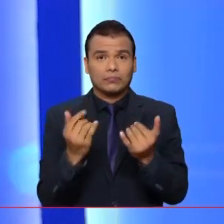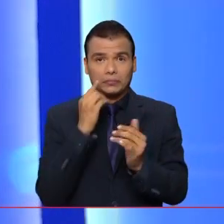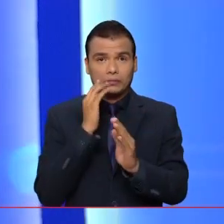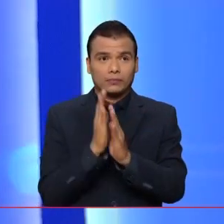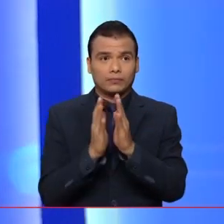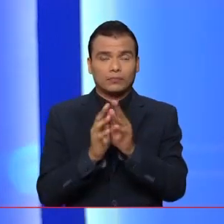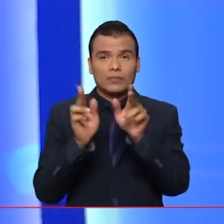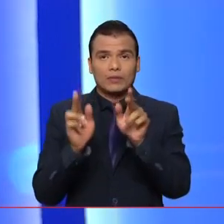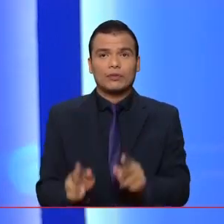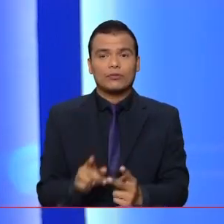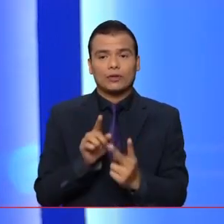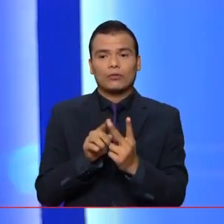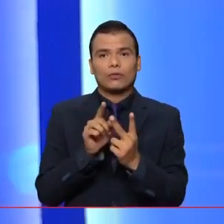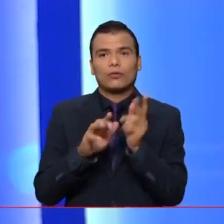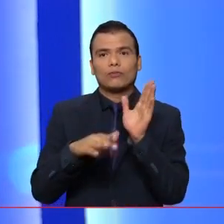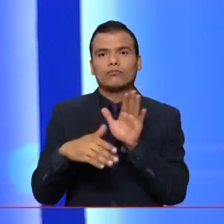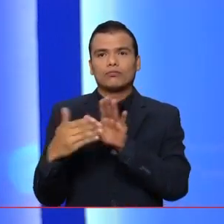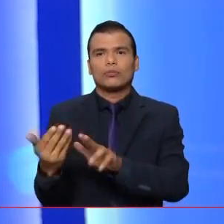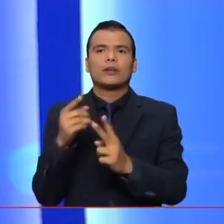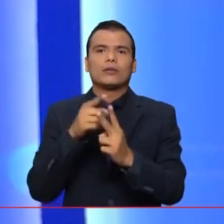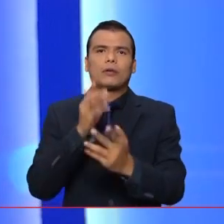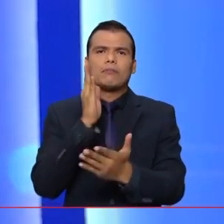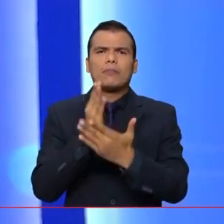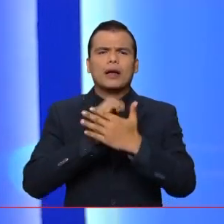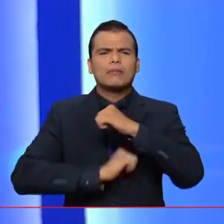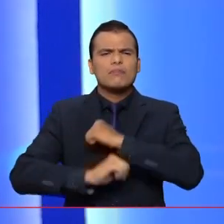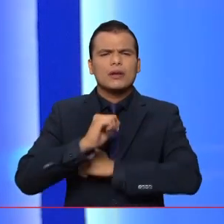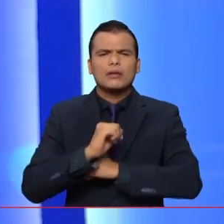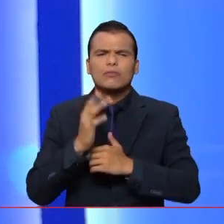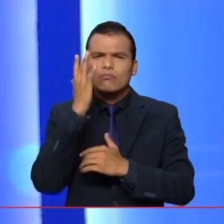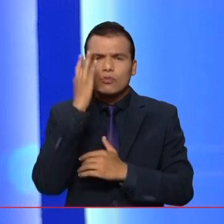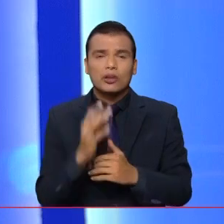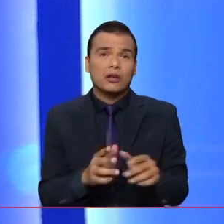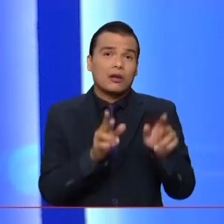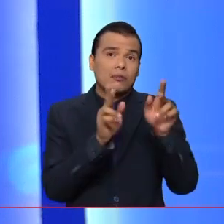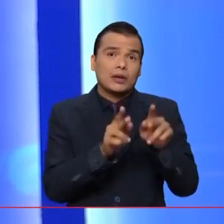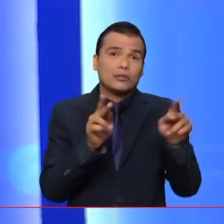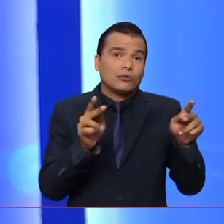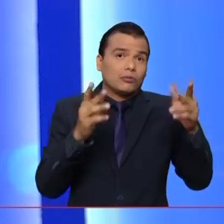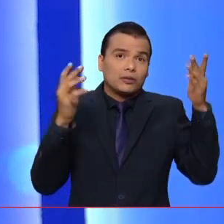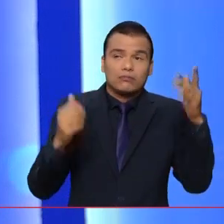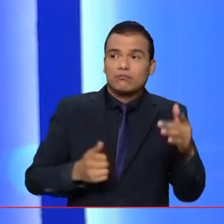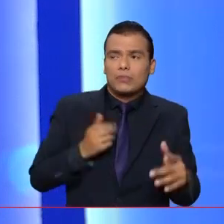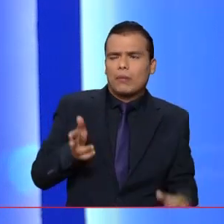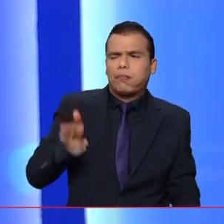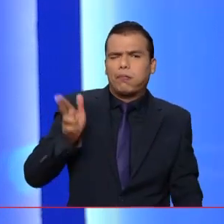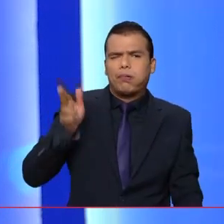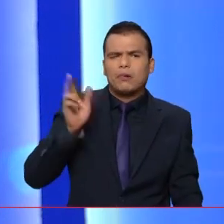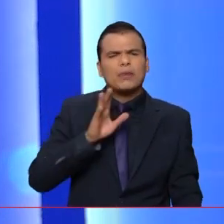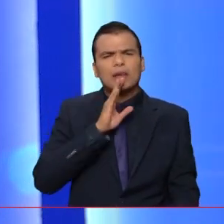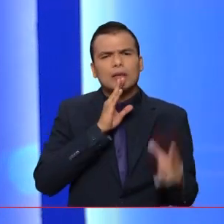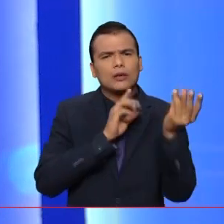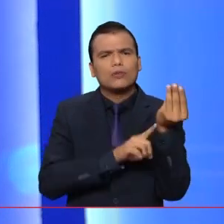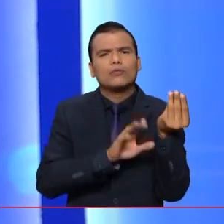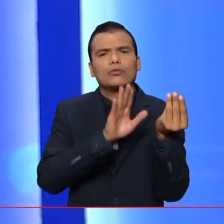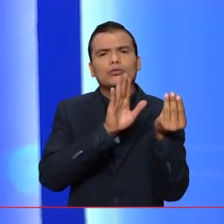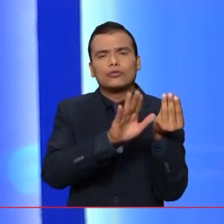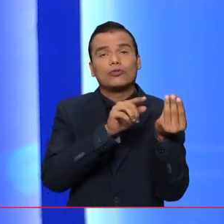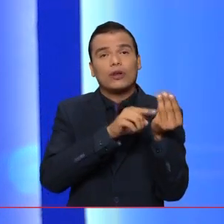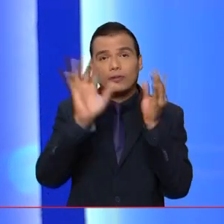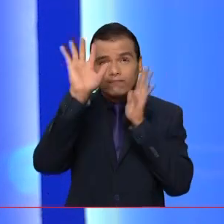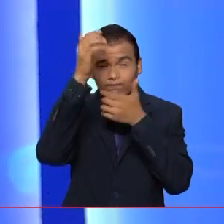Una persona perdió la vida y otra resultó herida luego de un ataque a disparos realizado por integrantes de un grupo armado